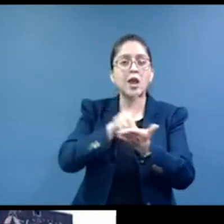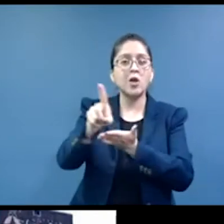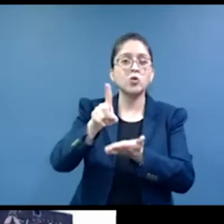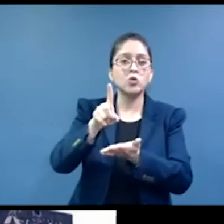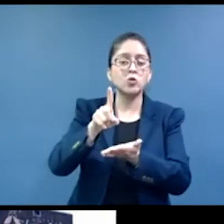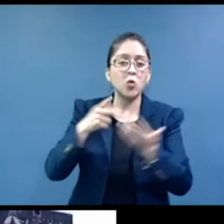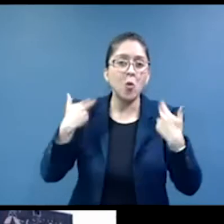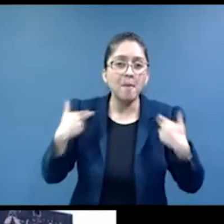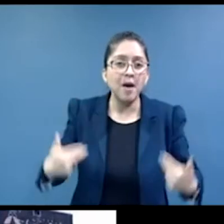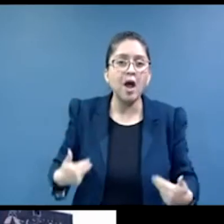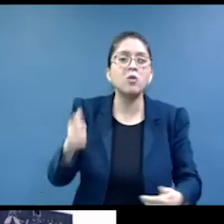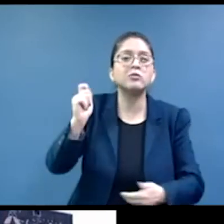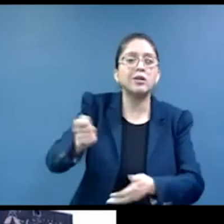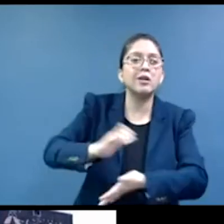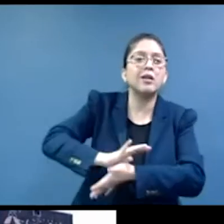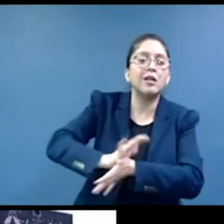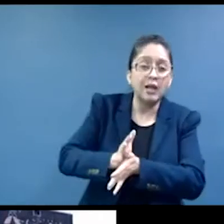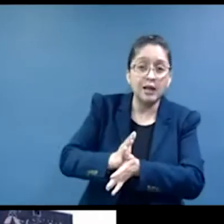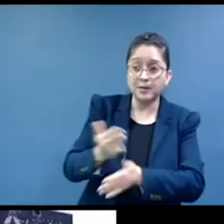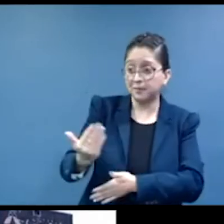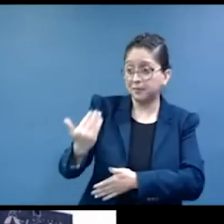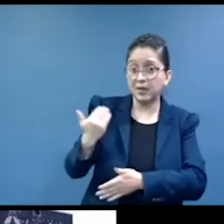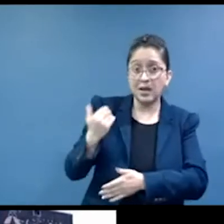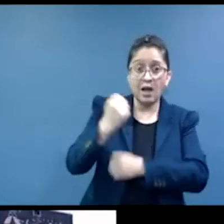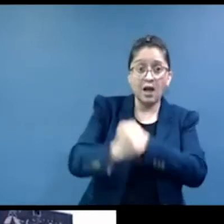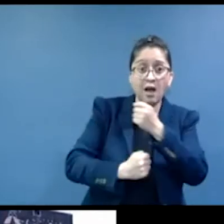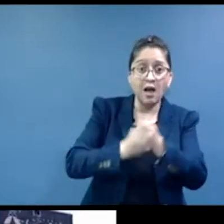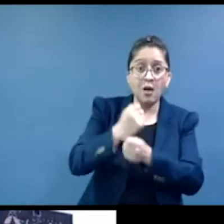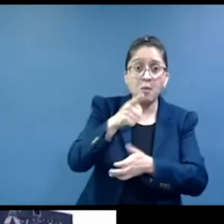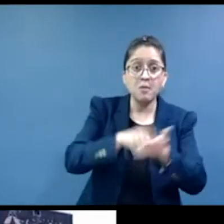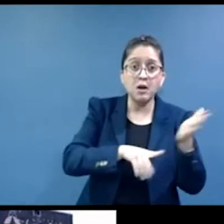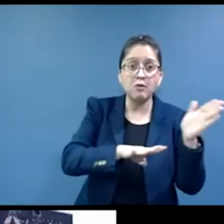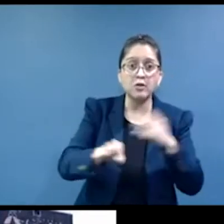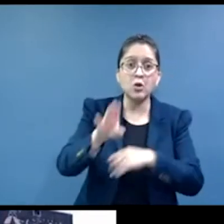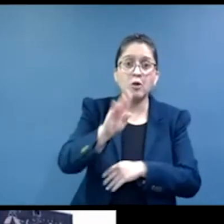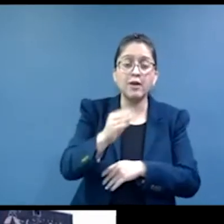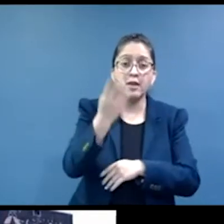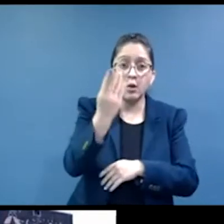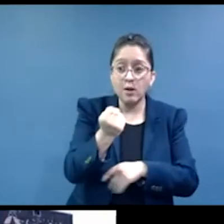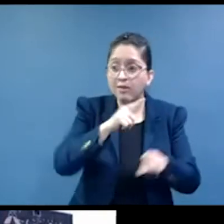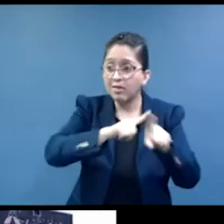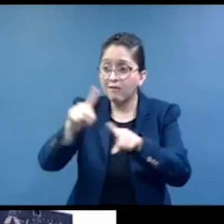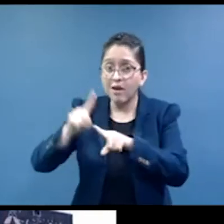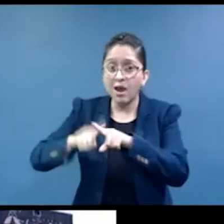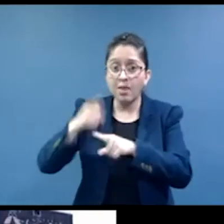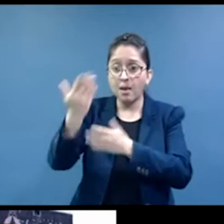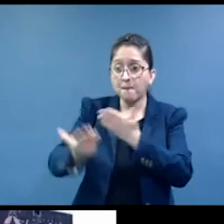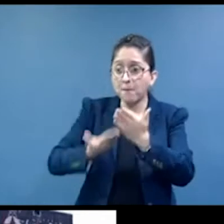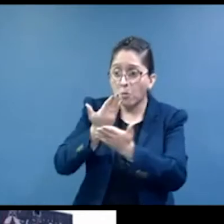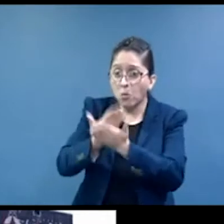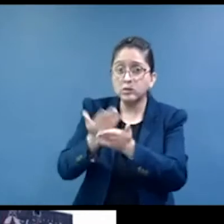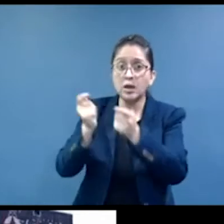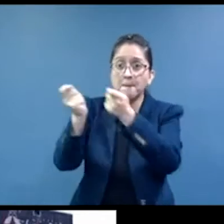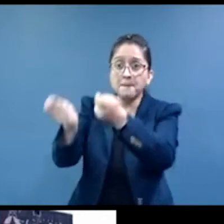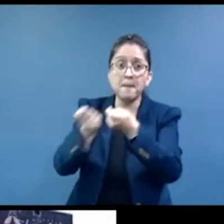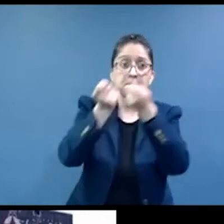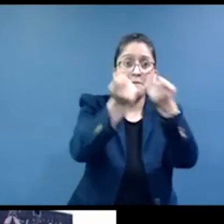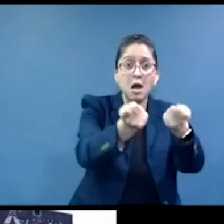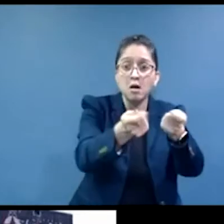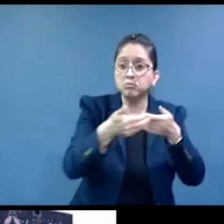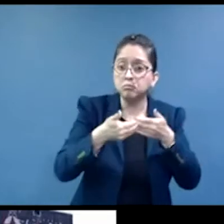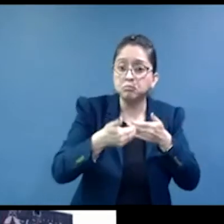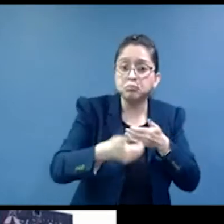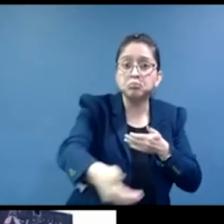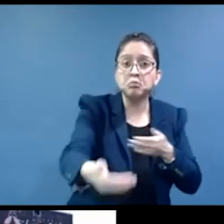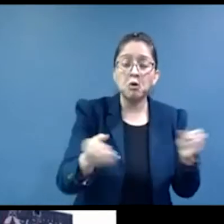ya desde 1999 se han presentado iniciativas y ninguna ha prosperado hasta este momento. De hecho, en la